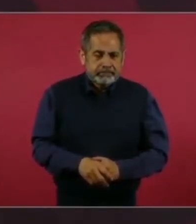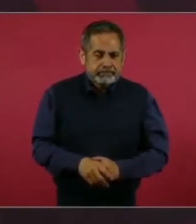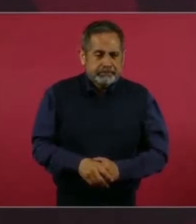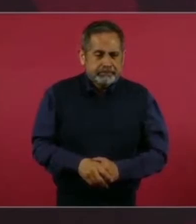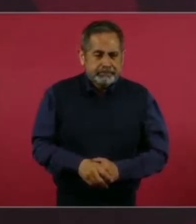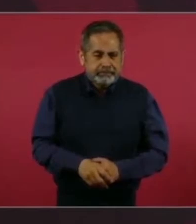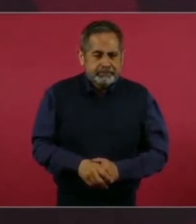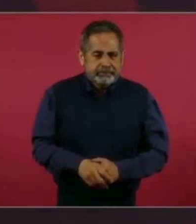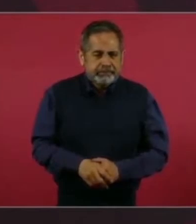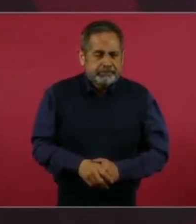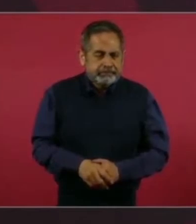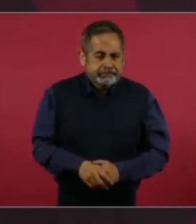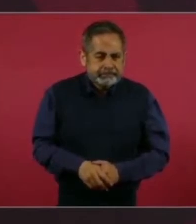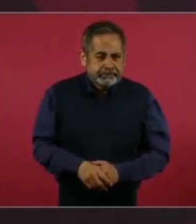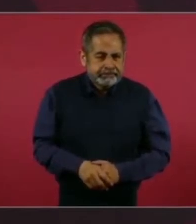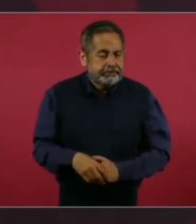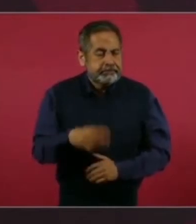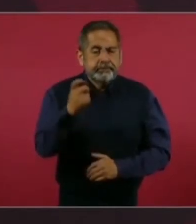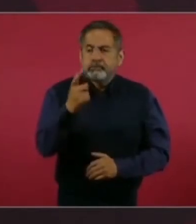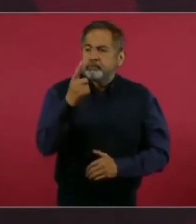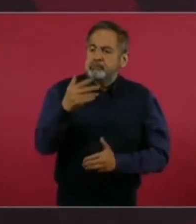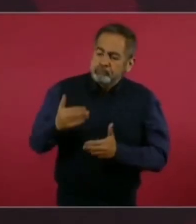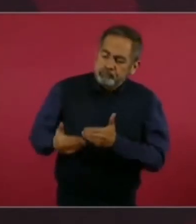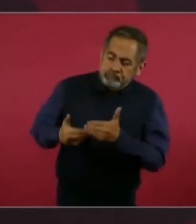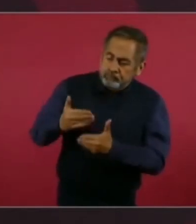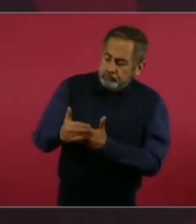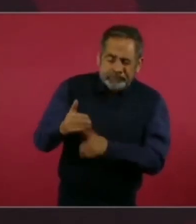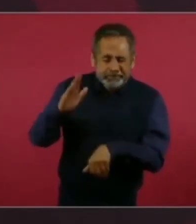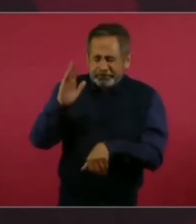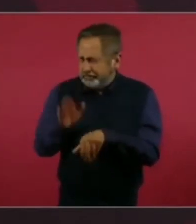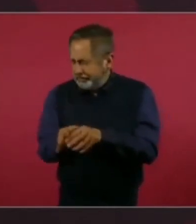es el hecho más